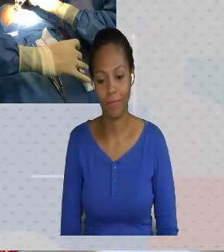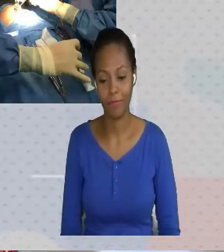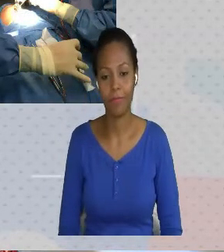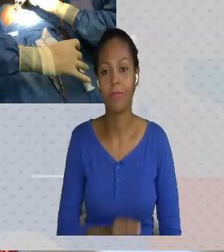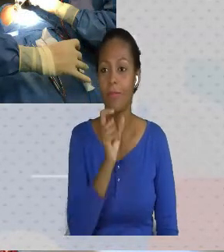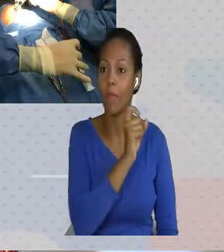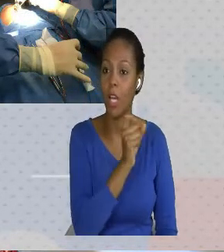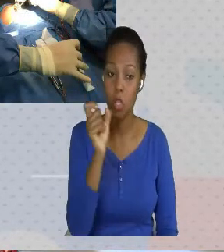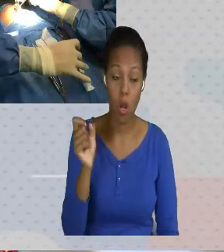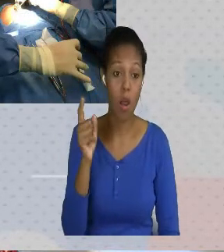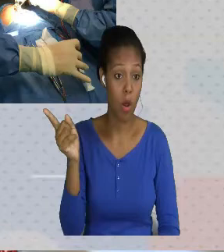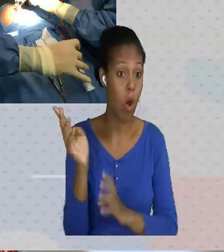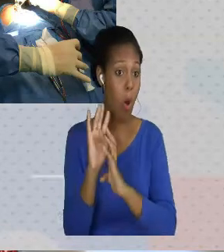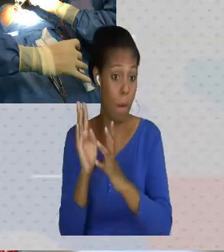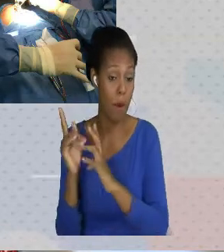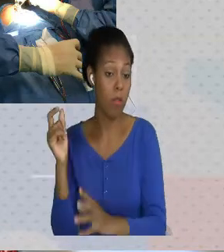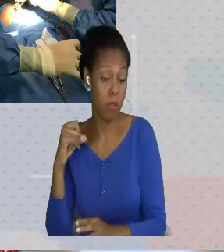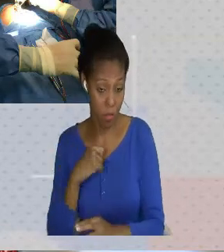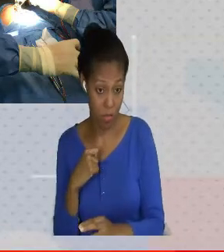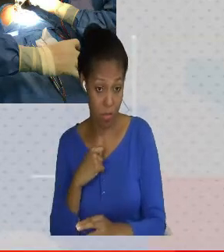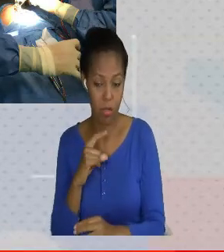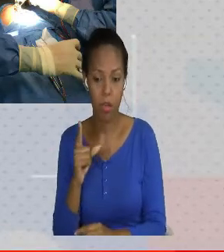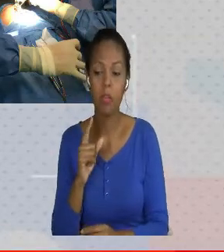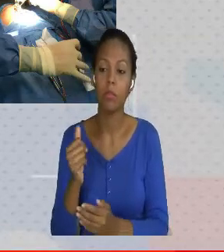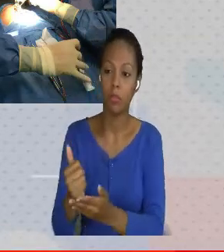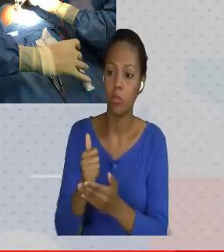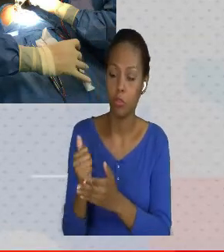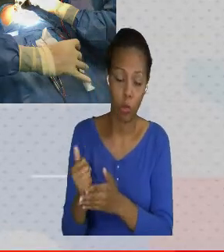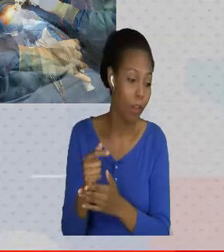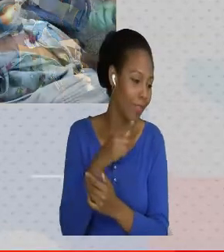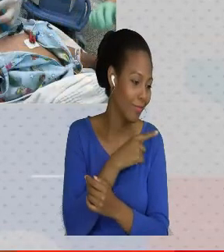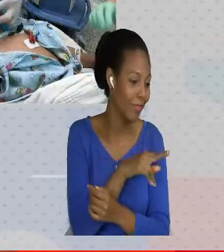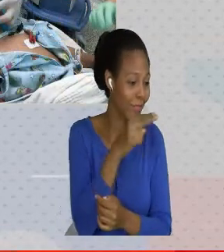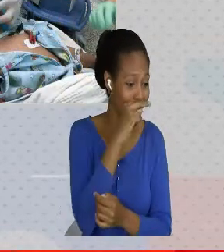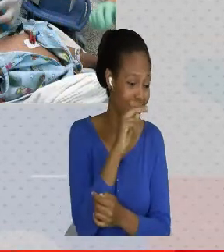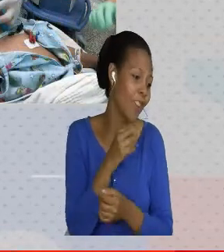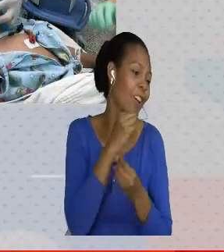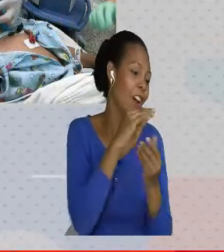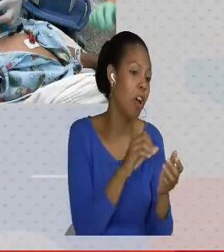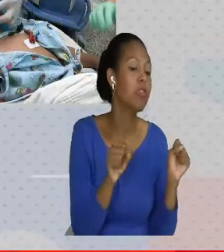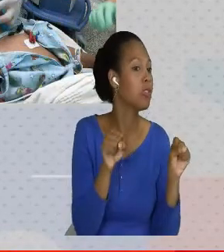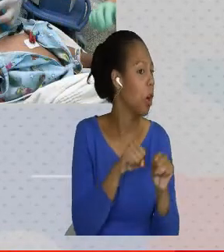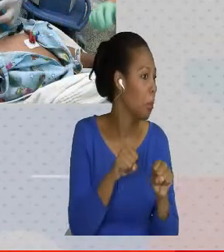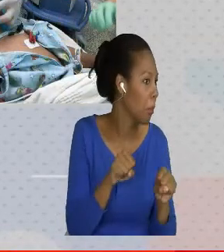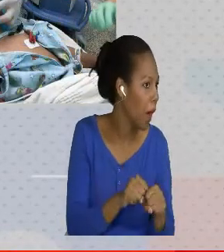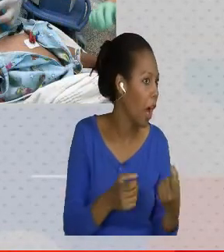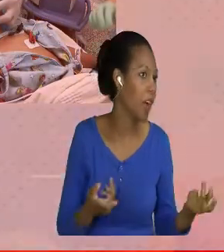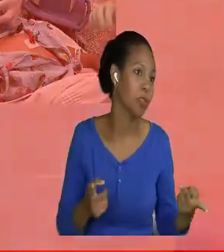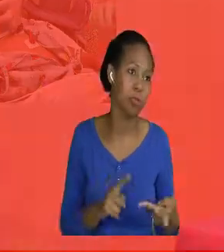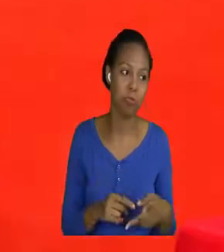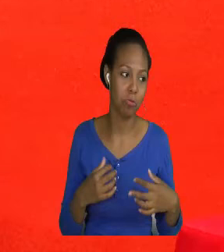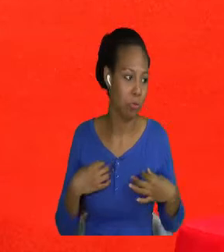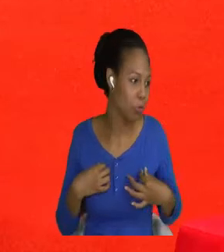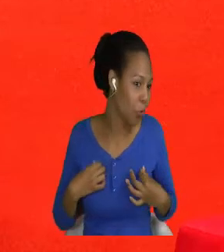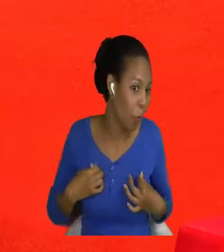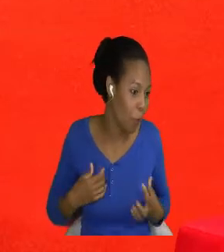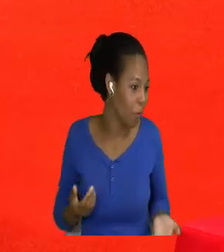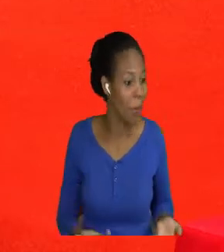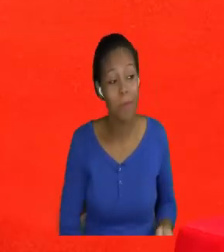comerciantes. Les suministramos un regalo, unos zapatos, unas mudas de ropa, los llevamos al Club